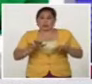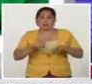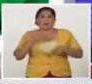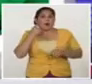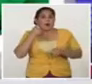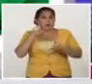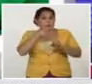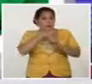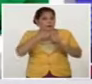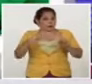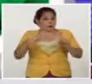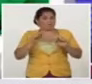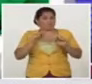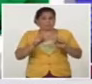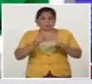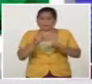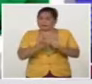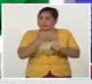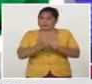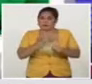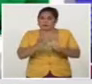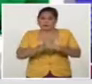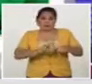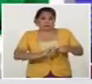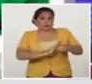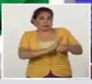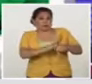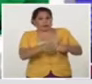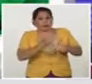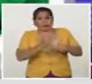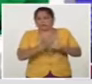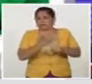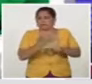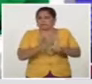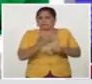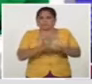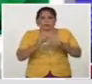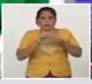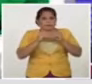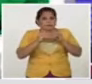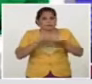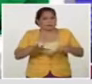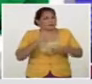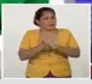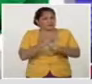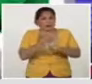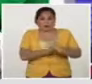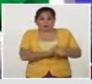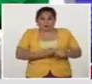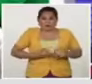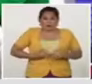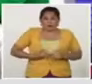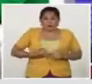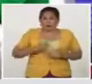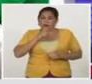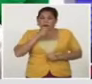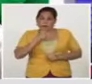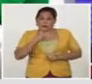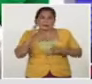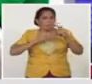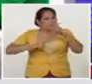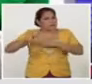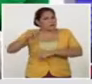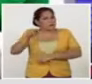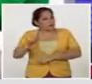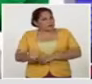medio de transmisión, casi año y medio de trabajar desde el punto de vista de investigaciones,